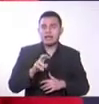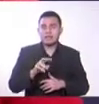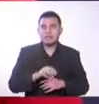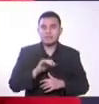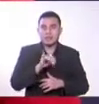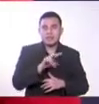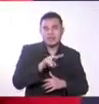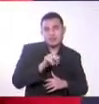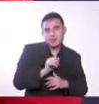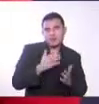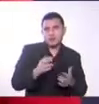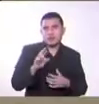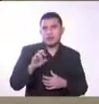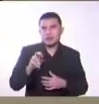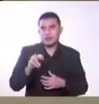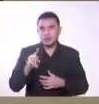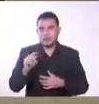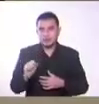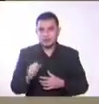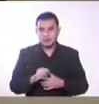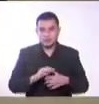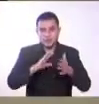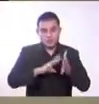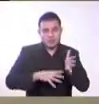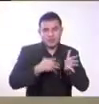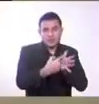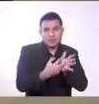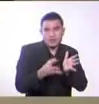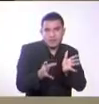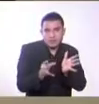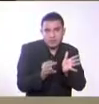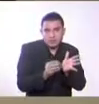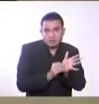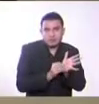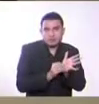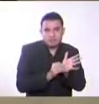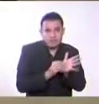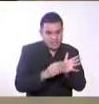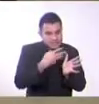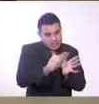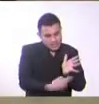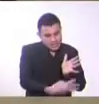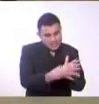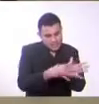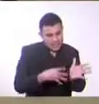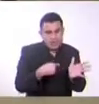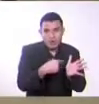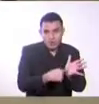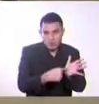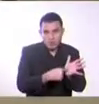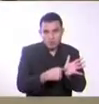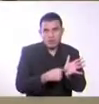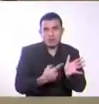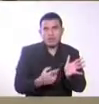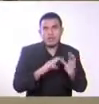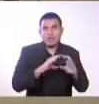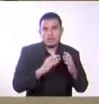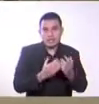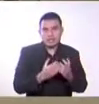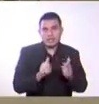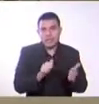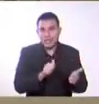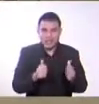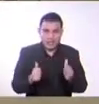el caso de la renta hay una tabla de retención de la renta y esa tabla está estructurada por los rubros. Entonces,